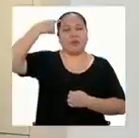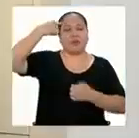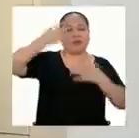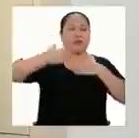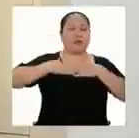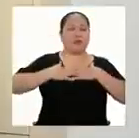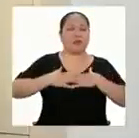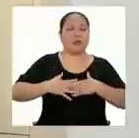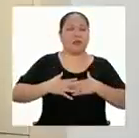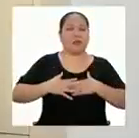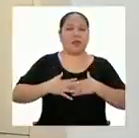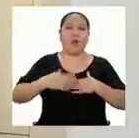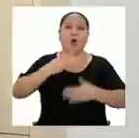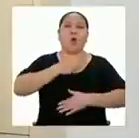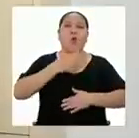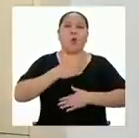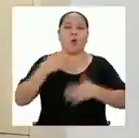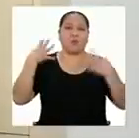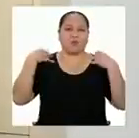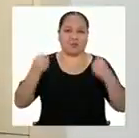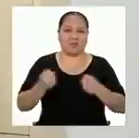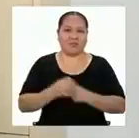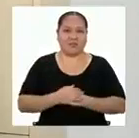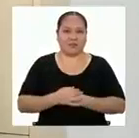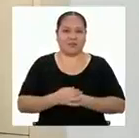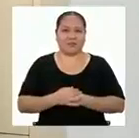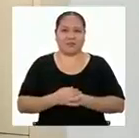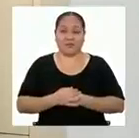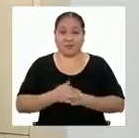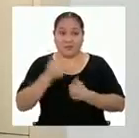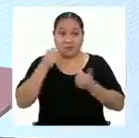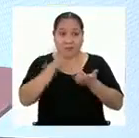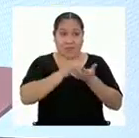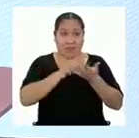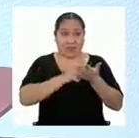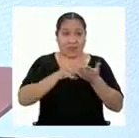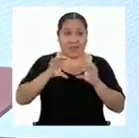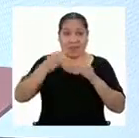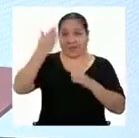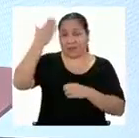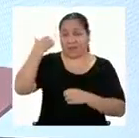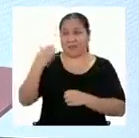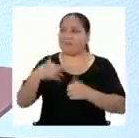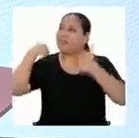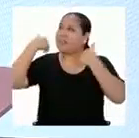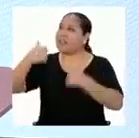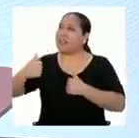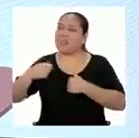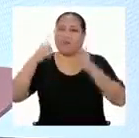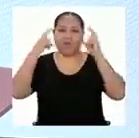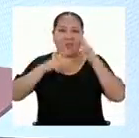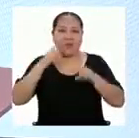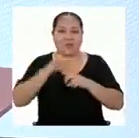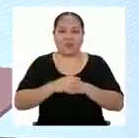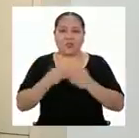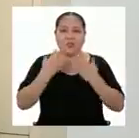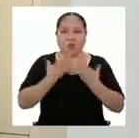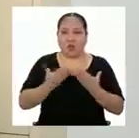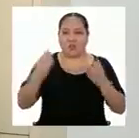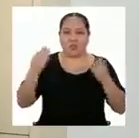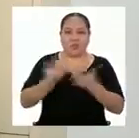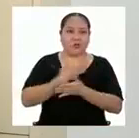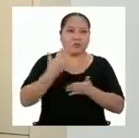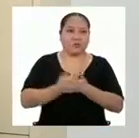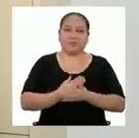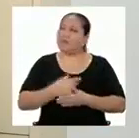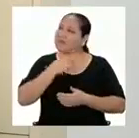cuerpo sano. Tú lo has dicho. ¿Qué tal estuvieron las lecturas de la clase pasada? ¡Buenazas! Descubrí muchas cosas nuevas.